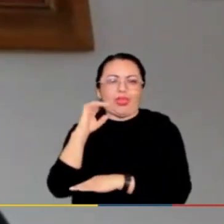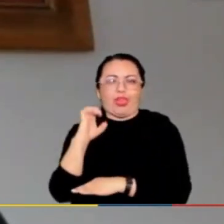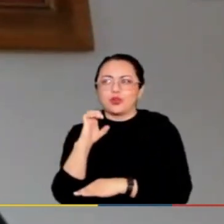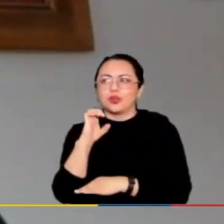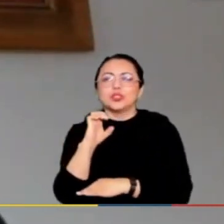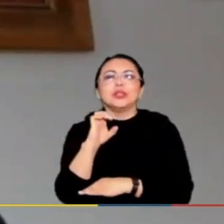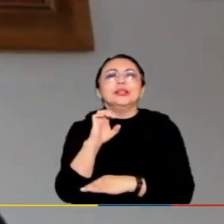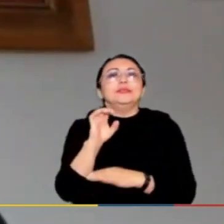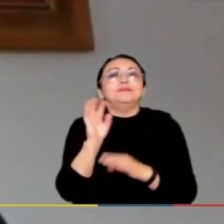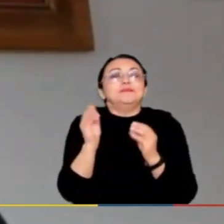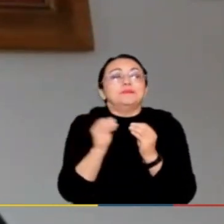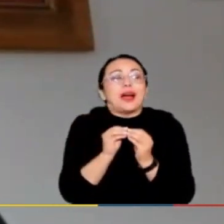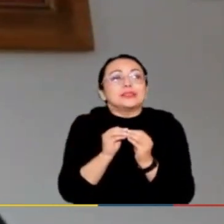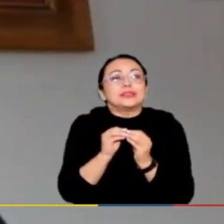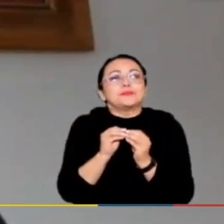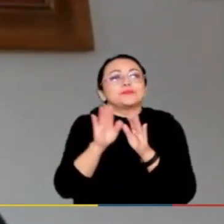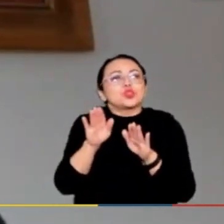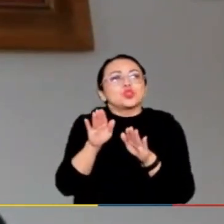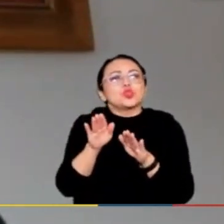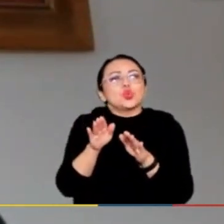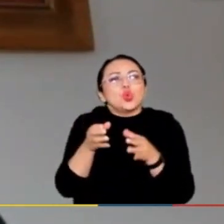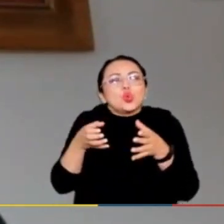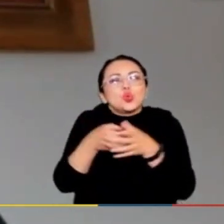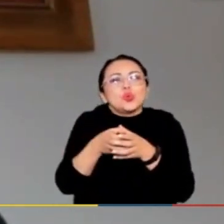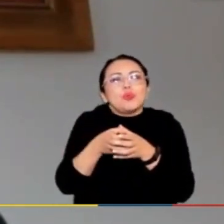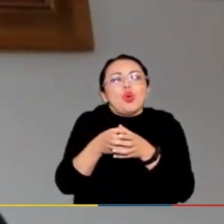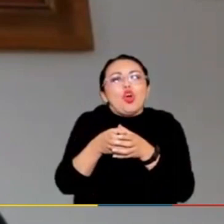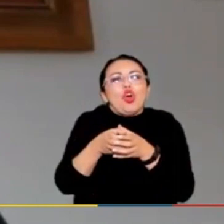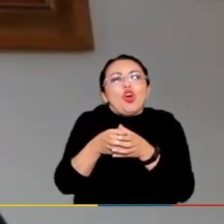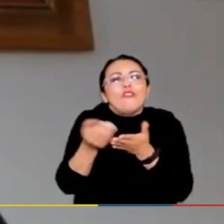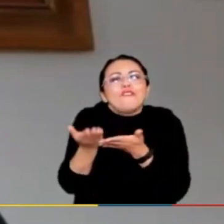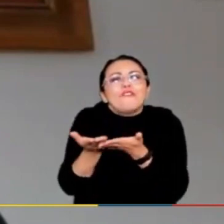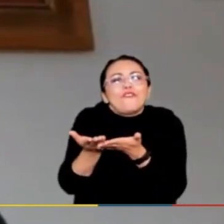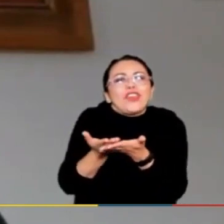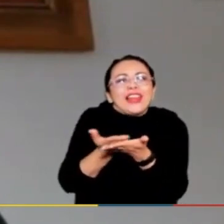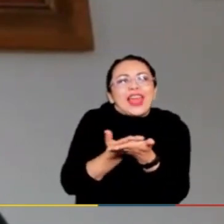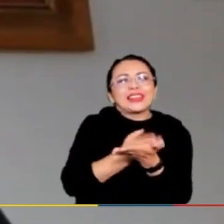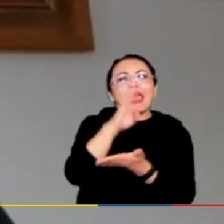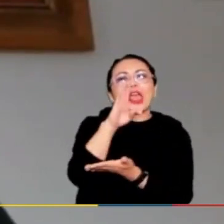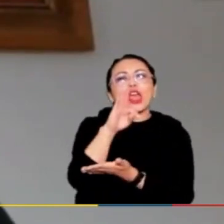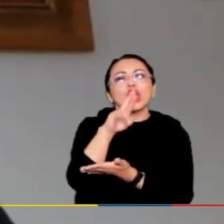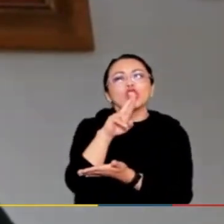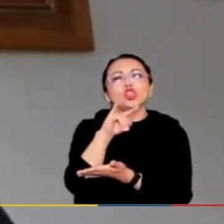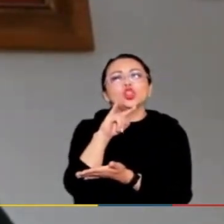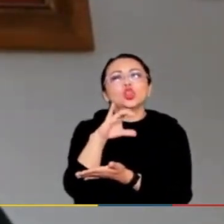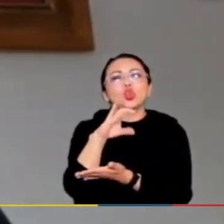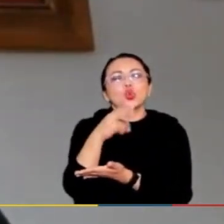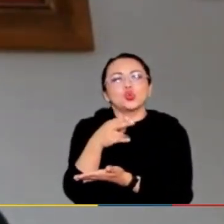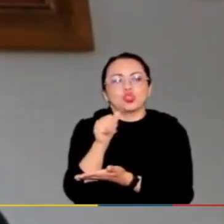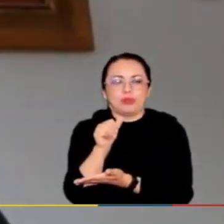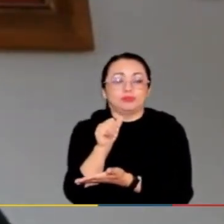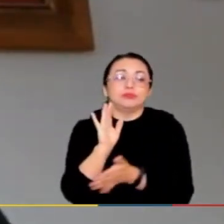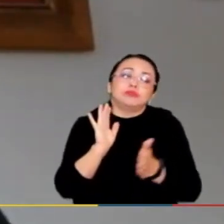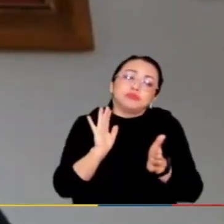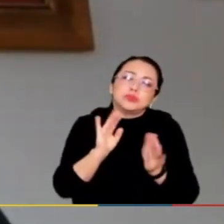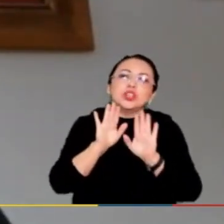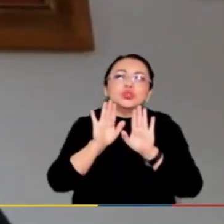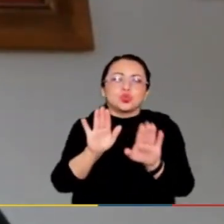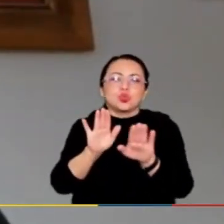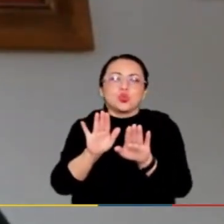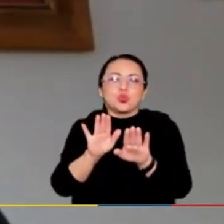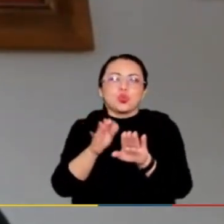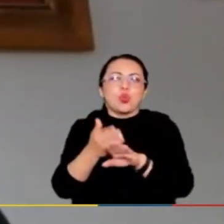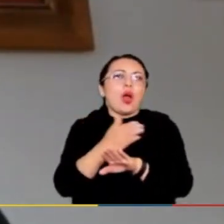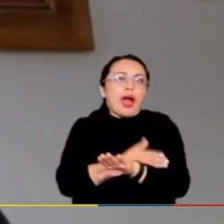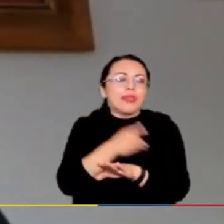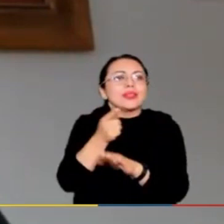sociedad de filetes de trucha al país de Venezuela. Como quiera que se debía